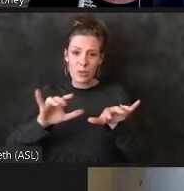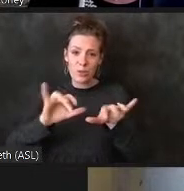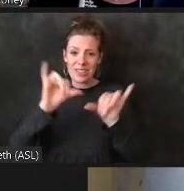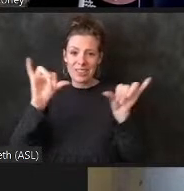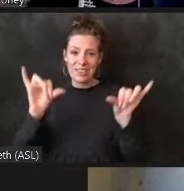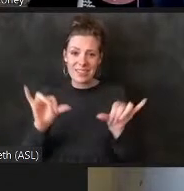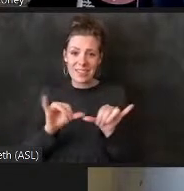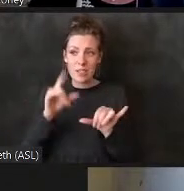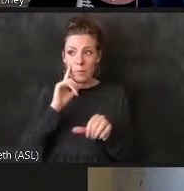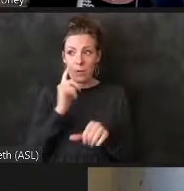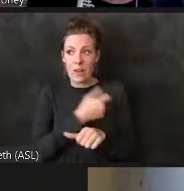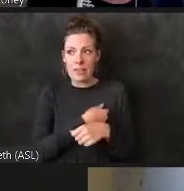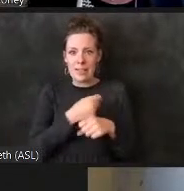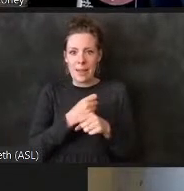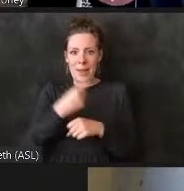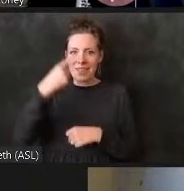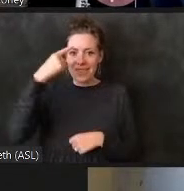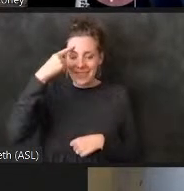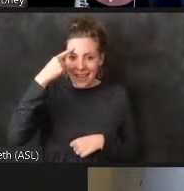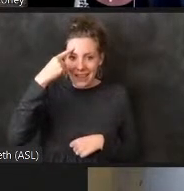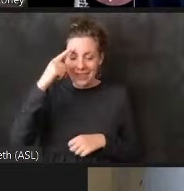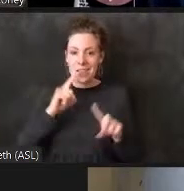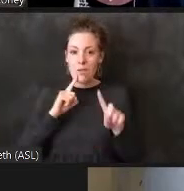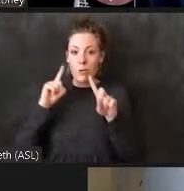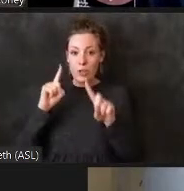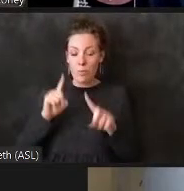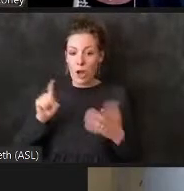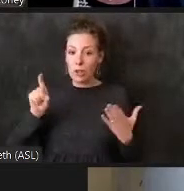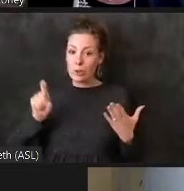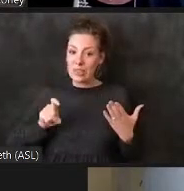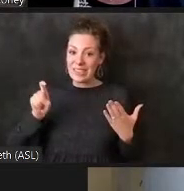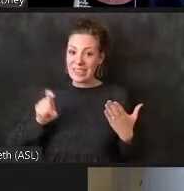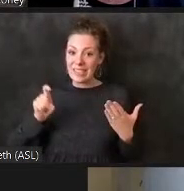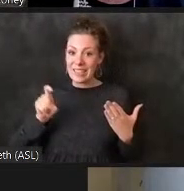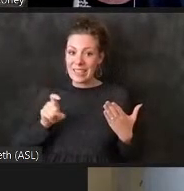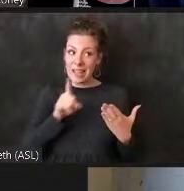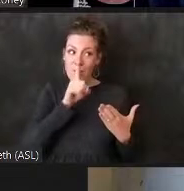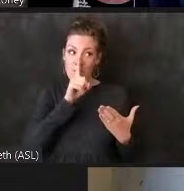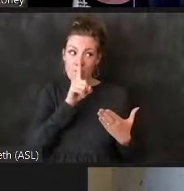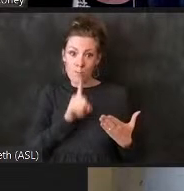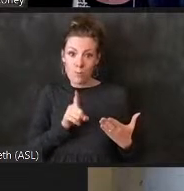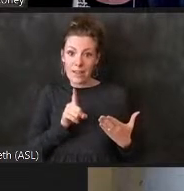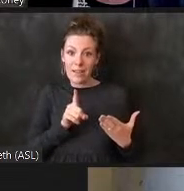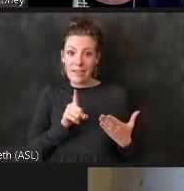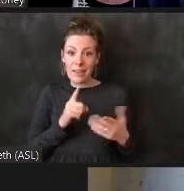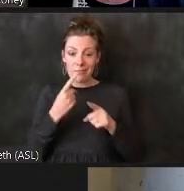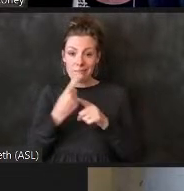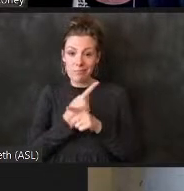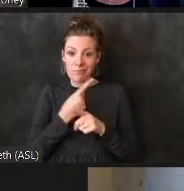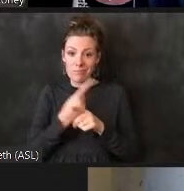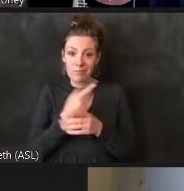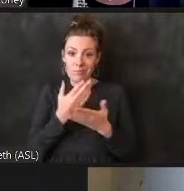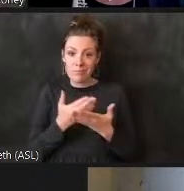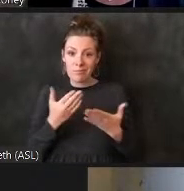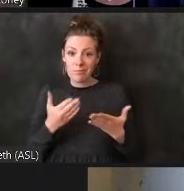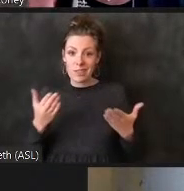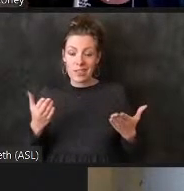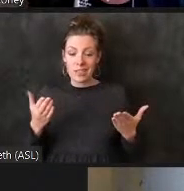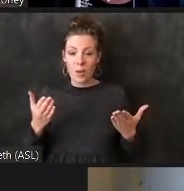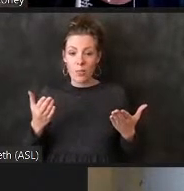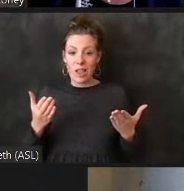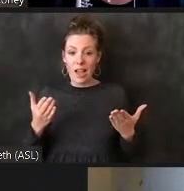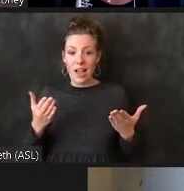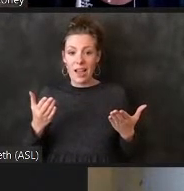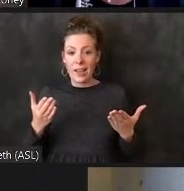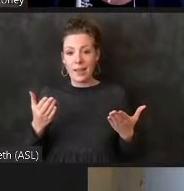de distribución para las vacunas que hace sentido, responde a las necesidades y que esté adecuado para